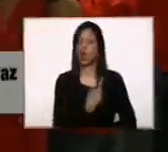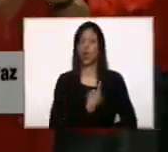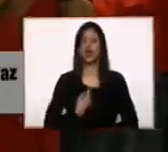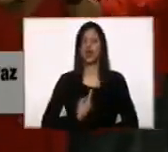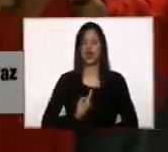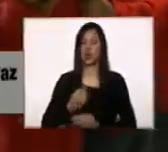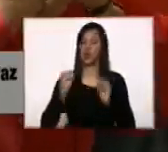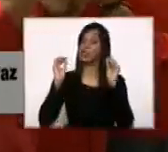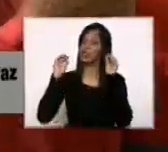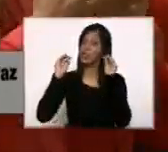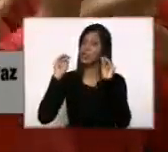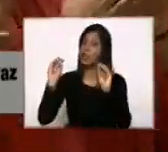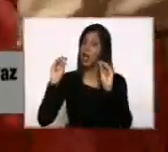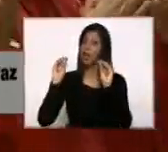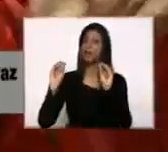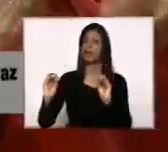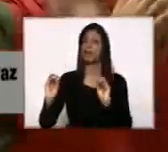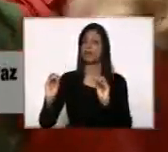invocamos